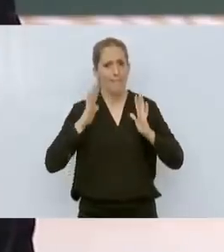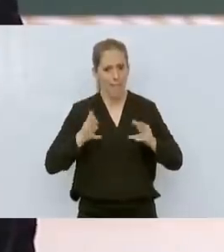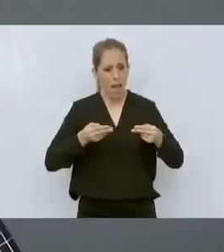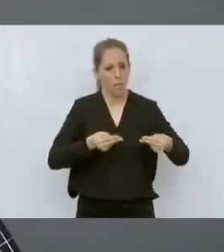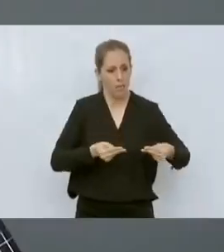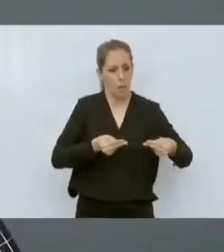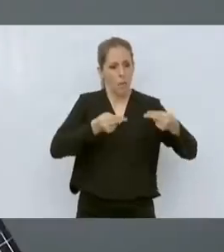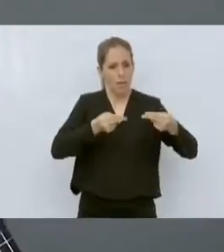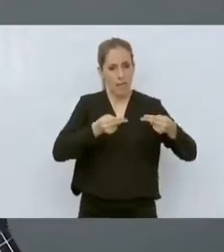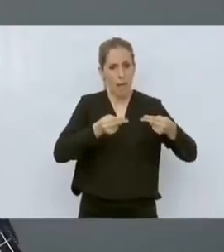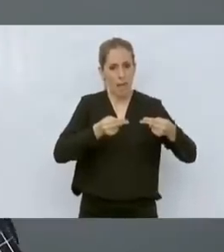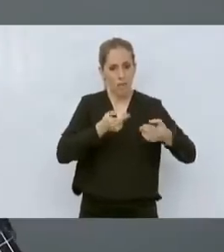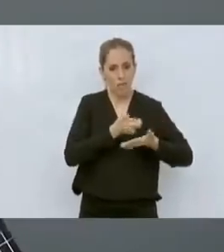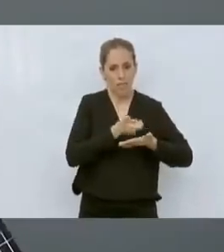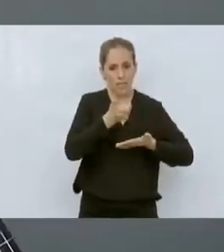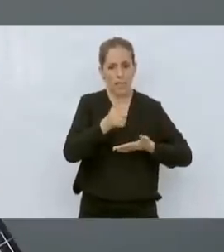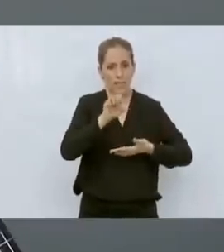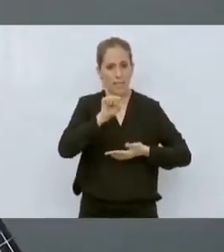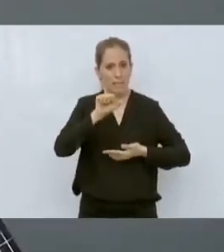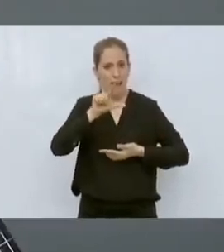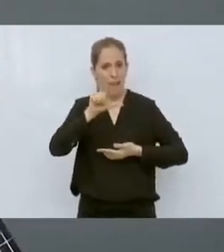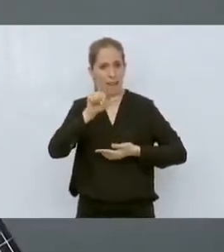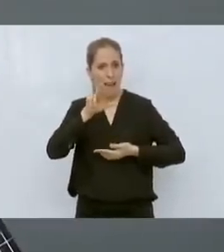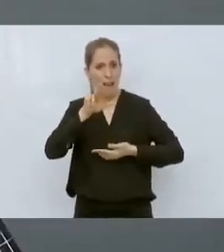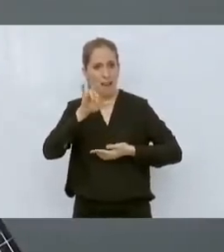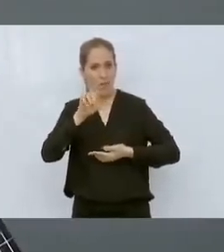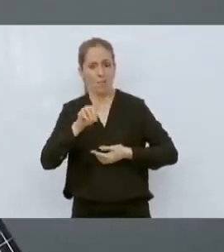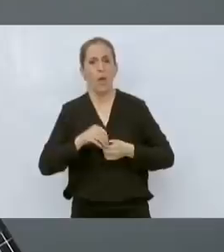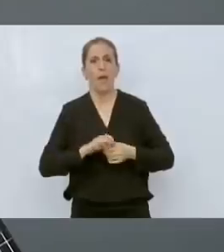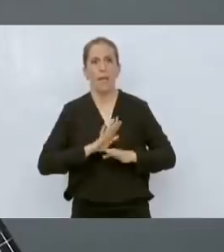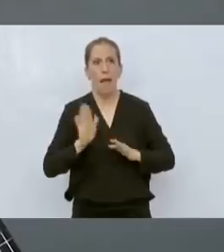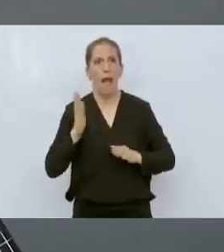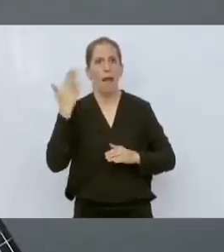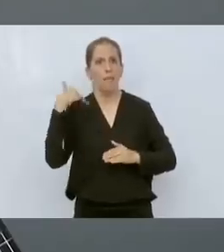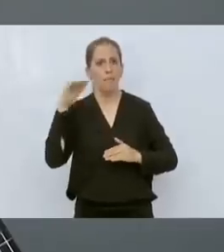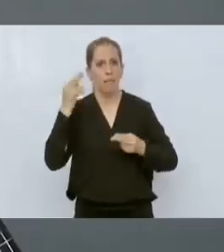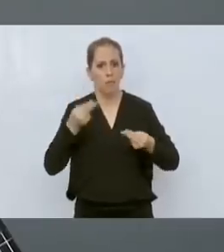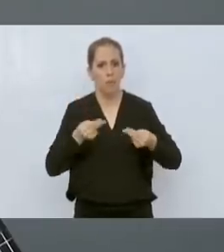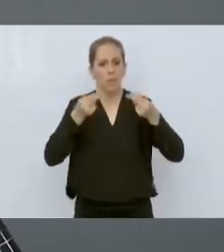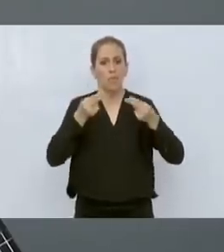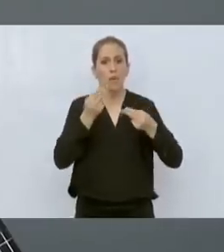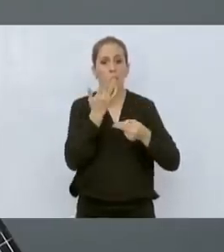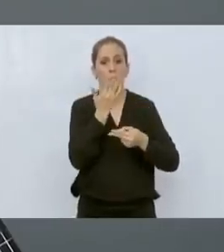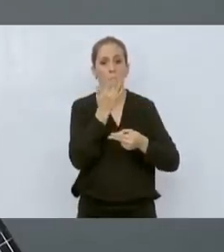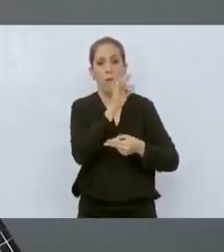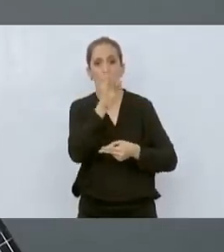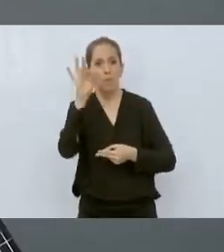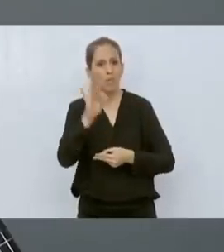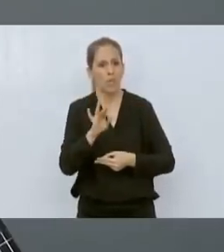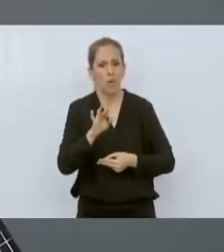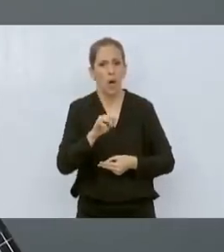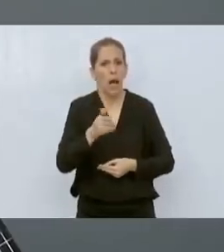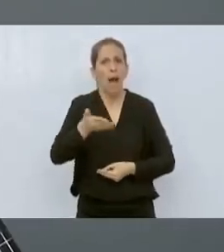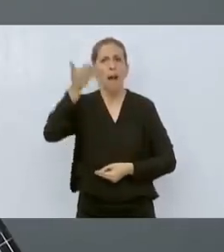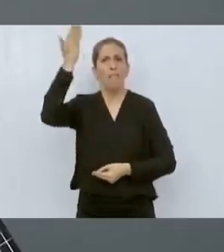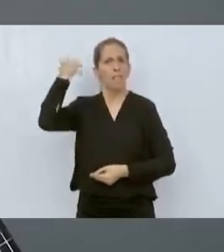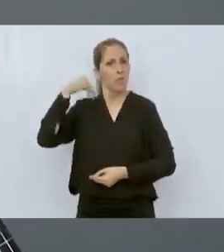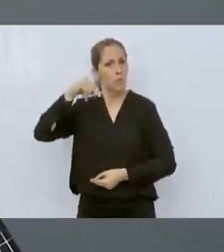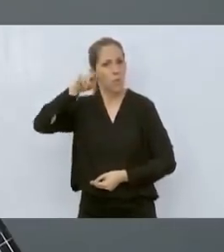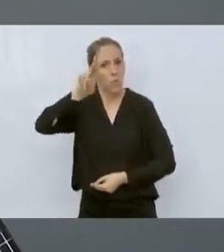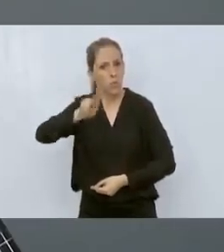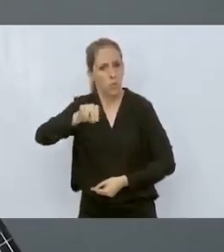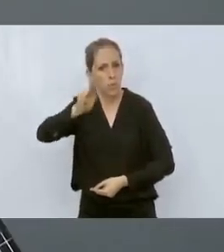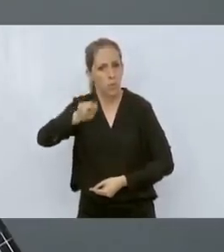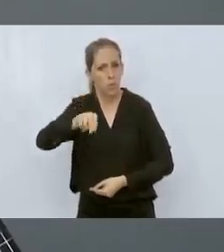alrededor del 50 por ciento, como nunca se había hecho durante